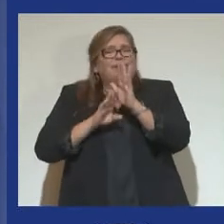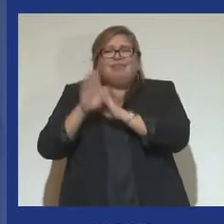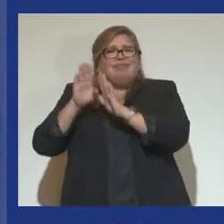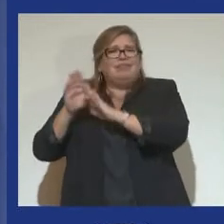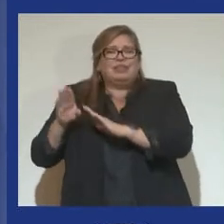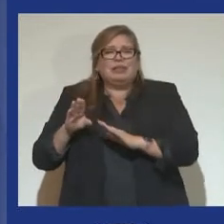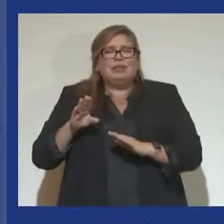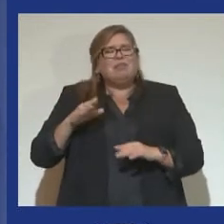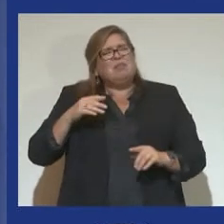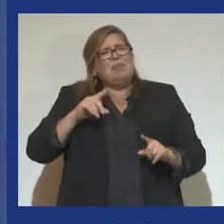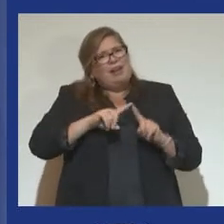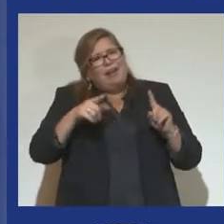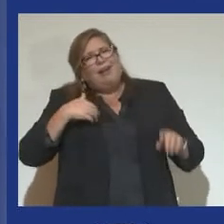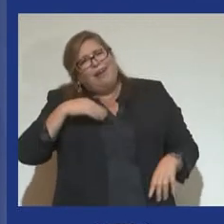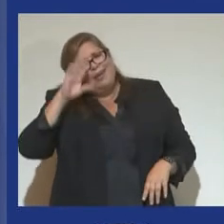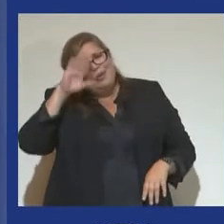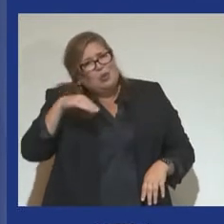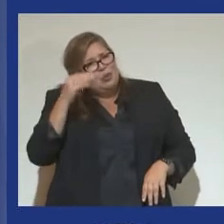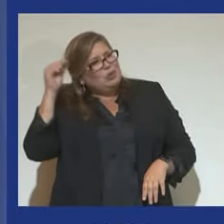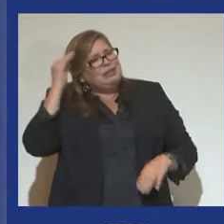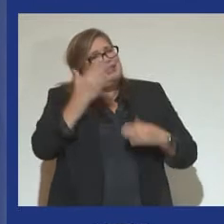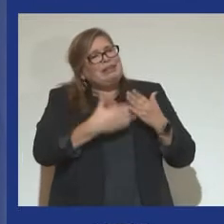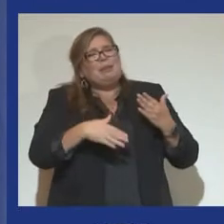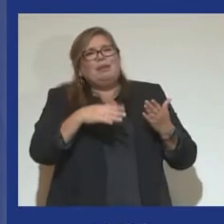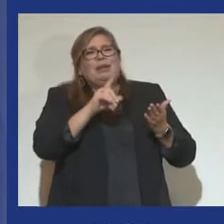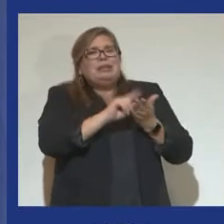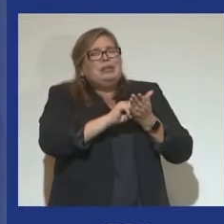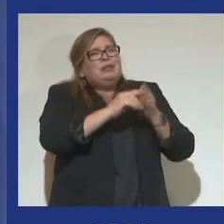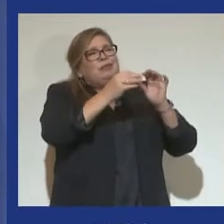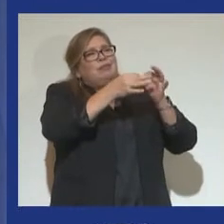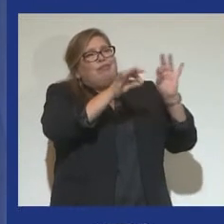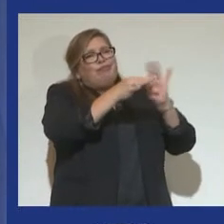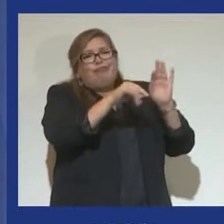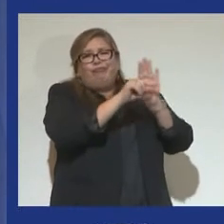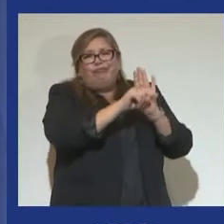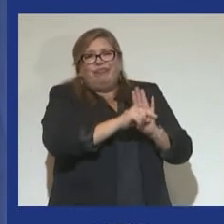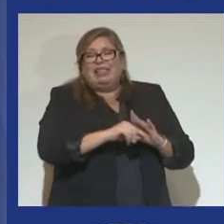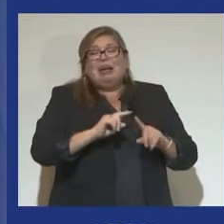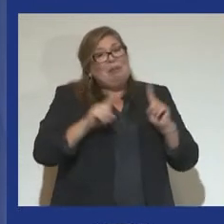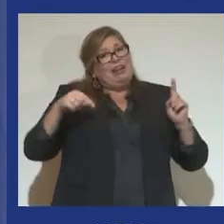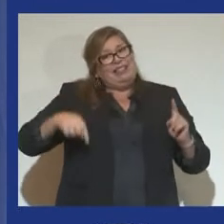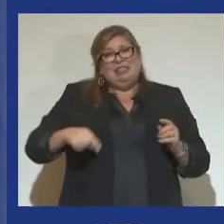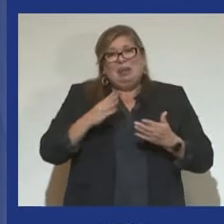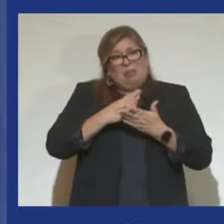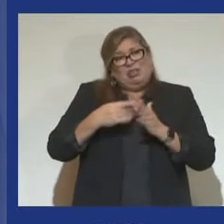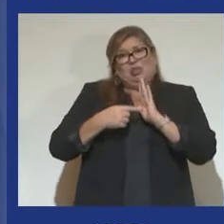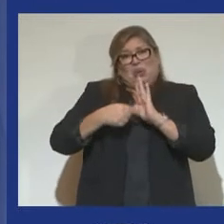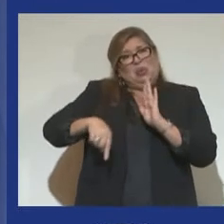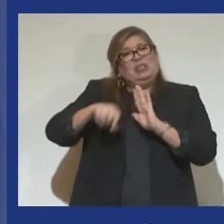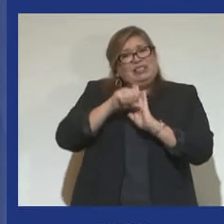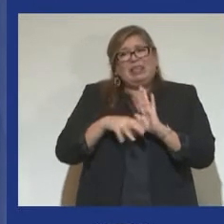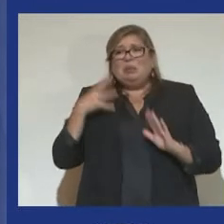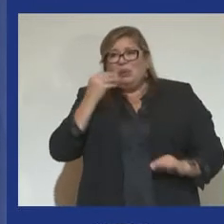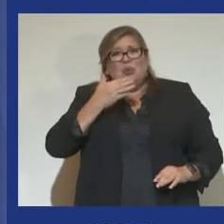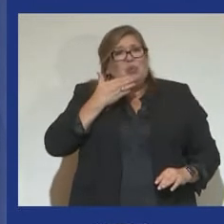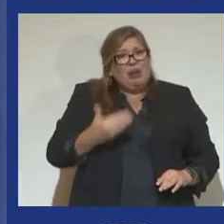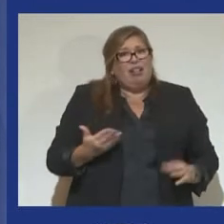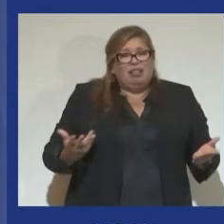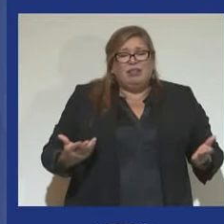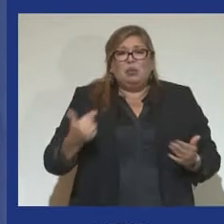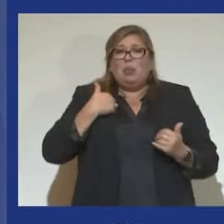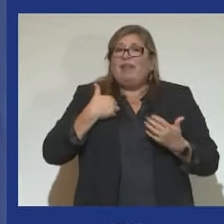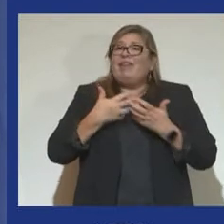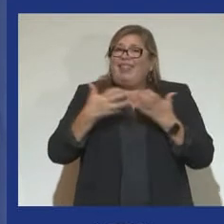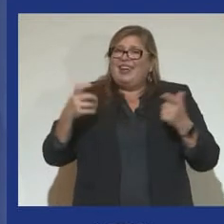pero estoy consciente entiendo que hay titulares pero este presupuesto refleja que lo estamos haciendo muy bien y nos